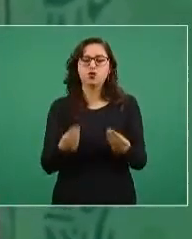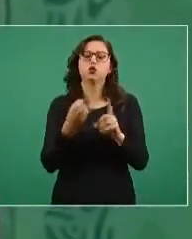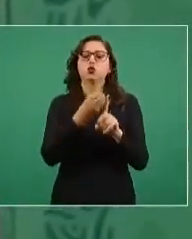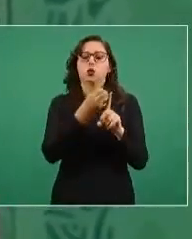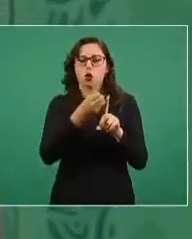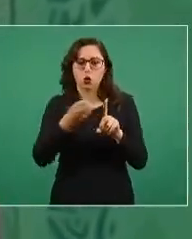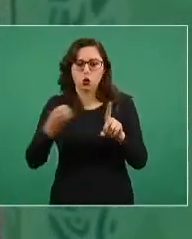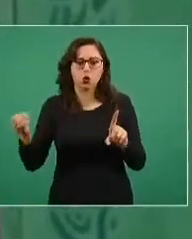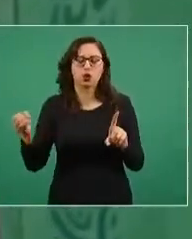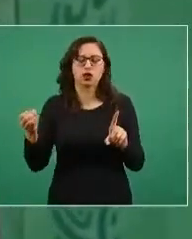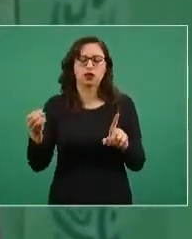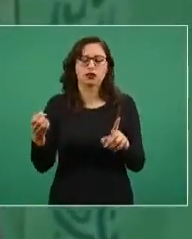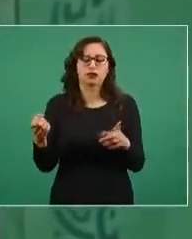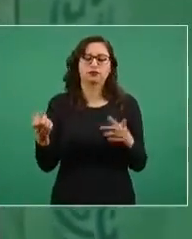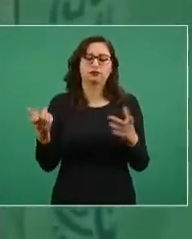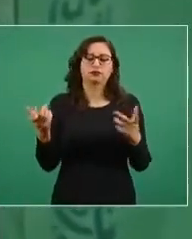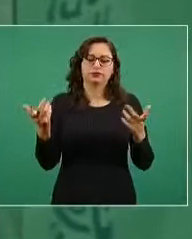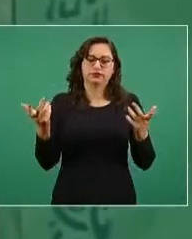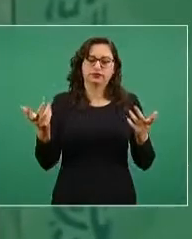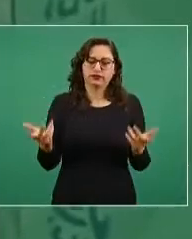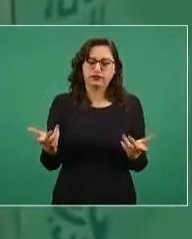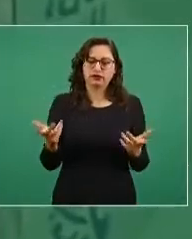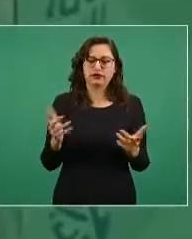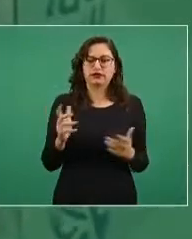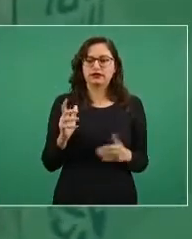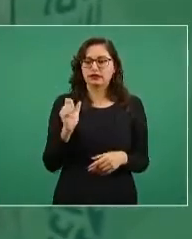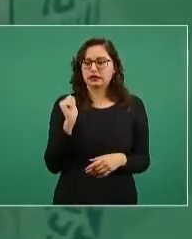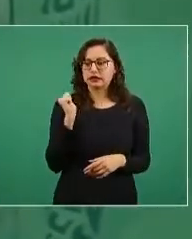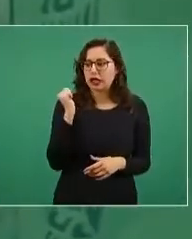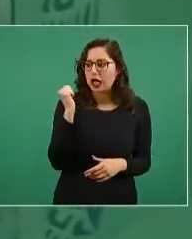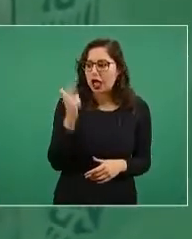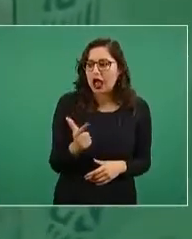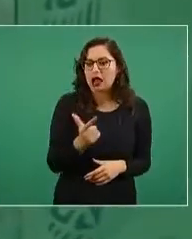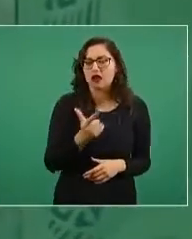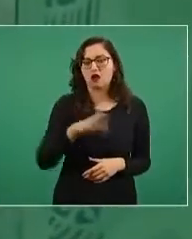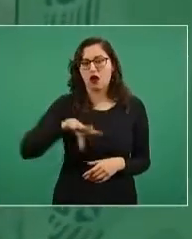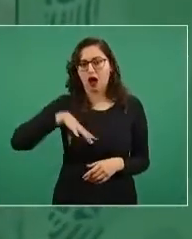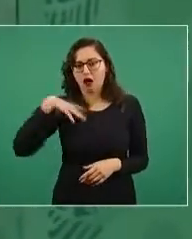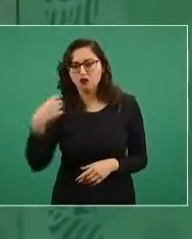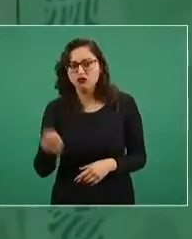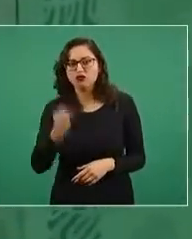etapa tienen prioridad para recibir estas dosis.